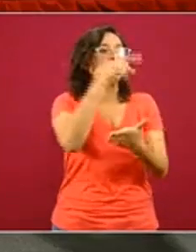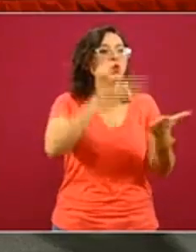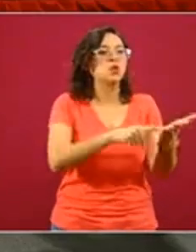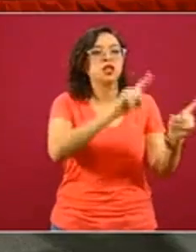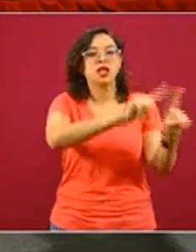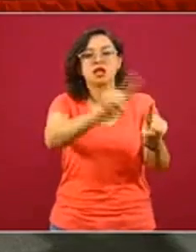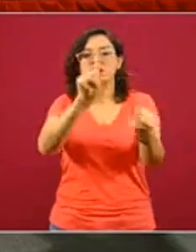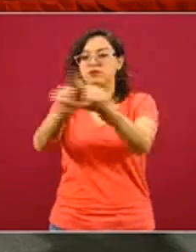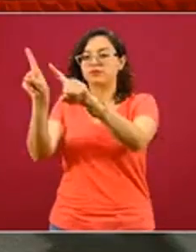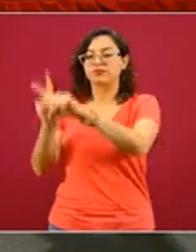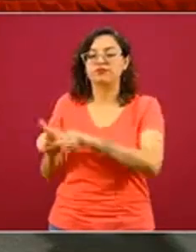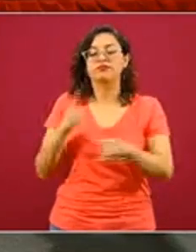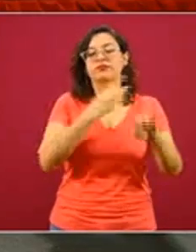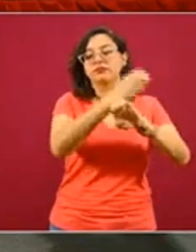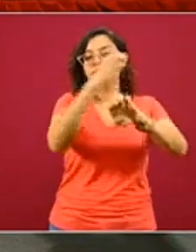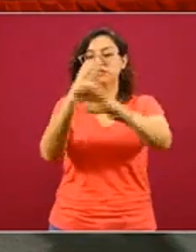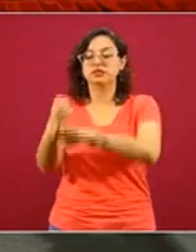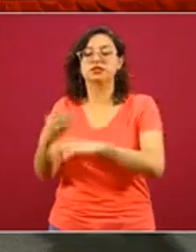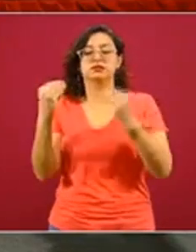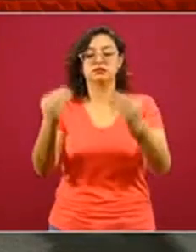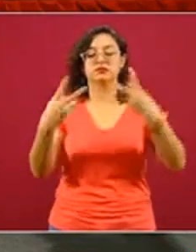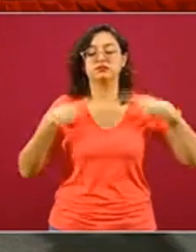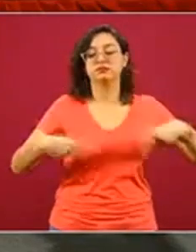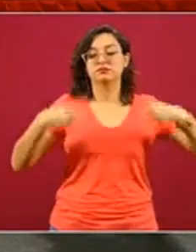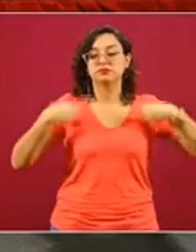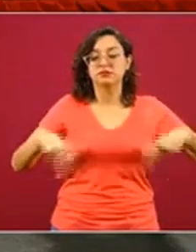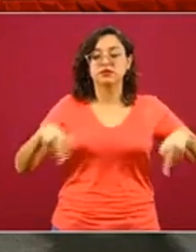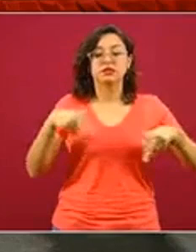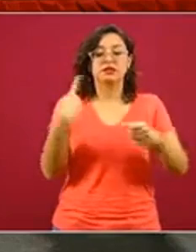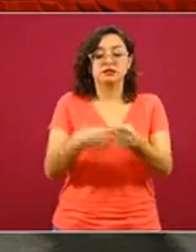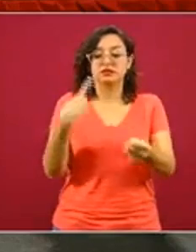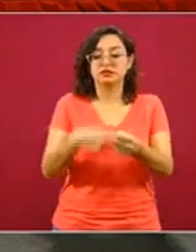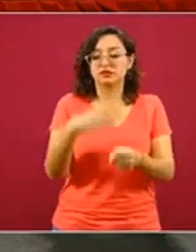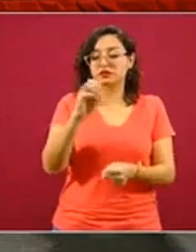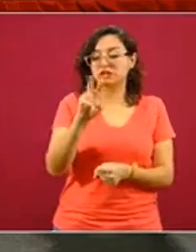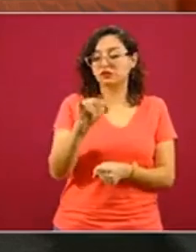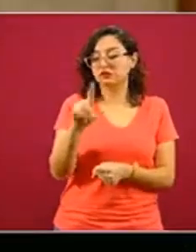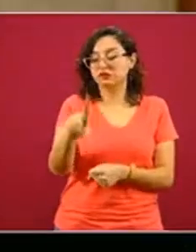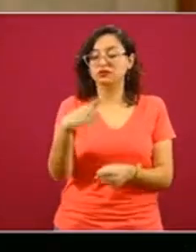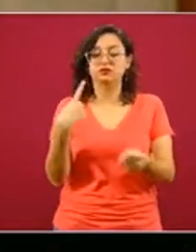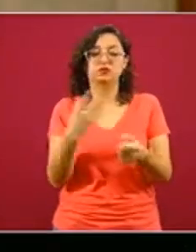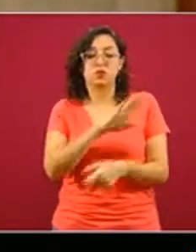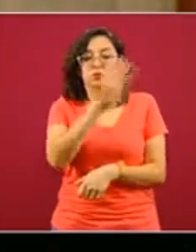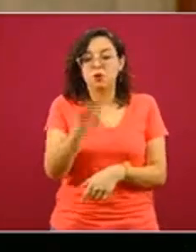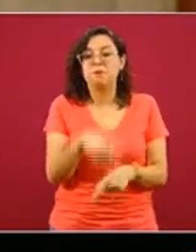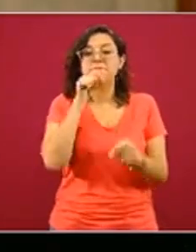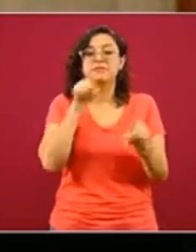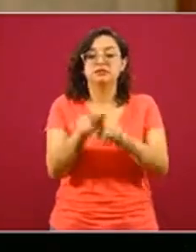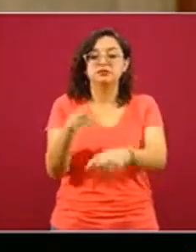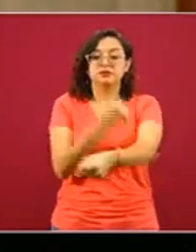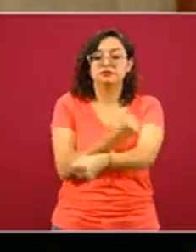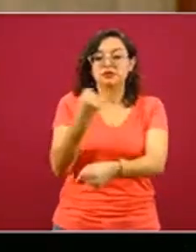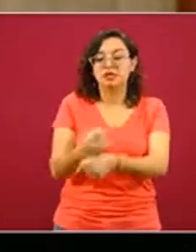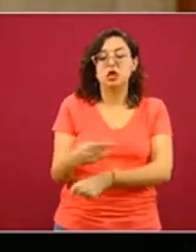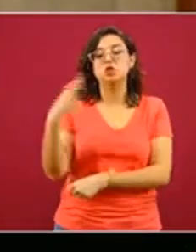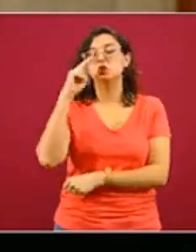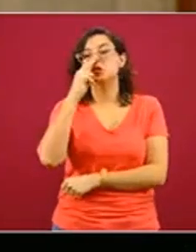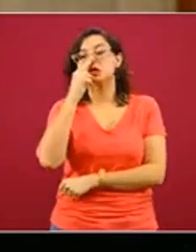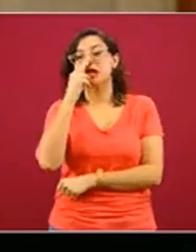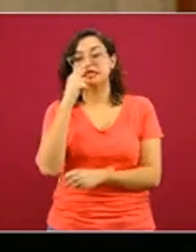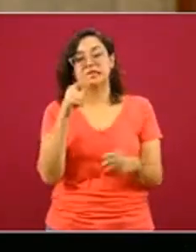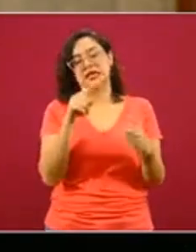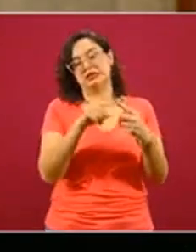hay alta concentración, en este caso de casos de COVID y de muertes, llámese Iztapalapa, llámese Nezahualcóyotl, me voy a los